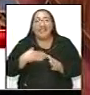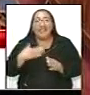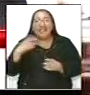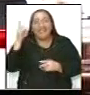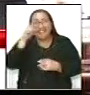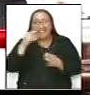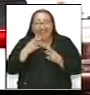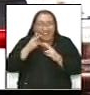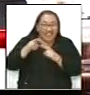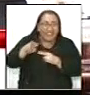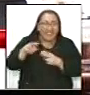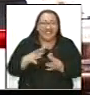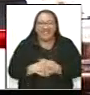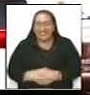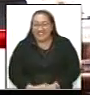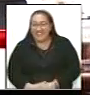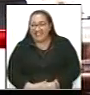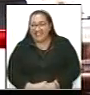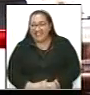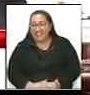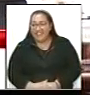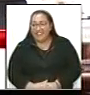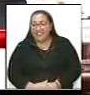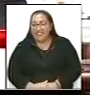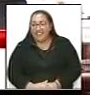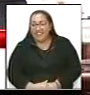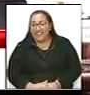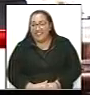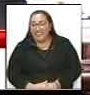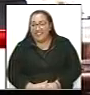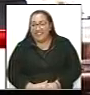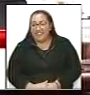poder verlo. Congresista Costa, tiene la palabra.